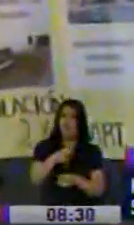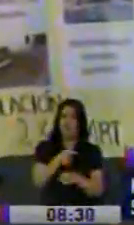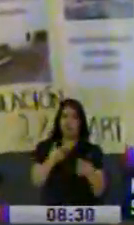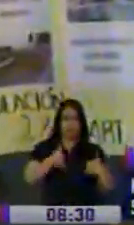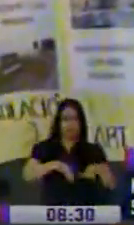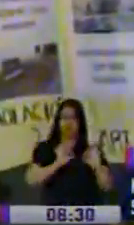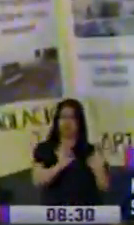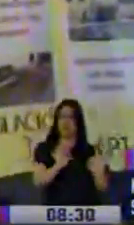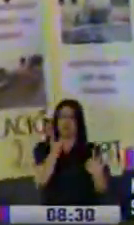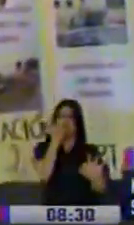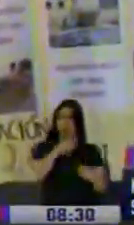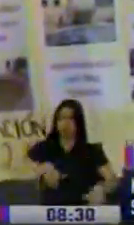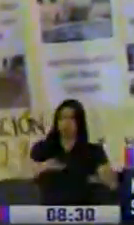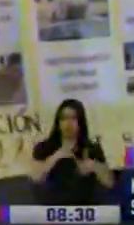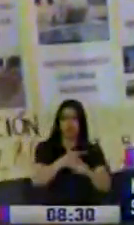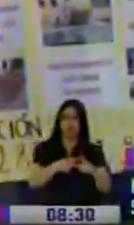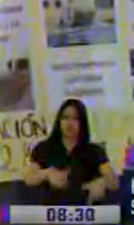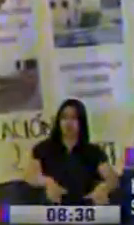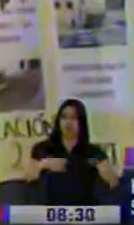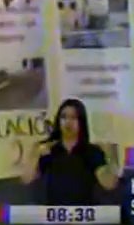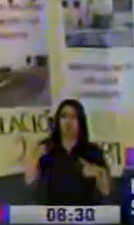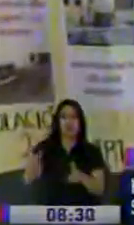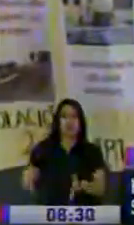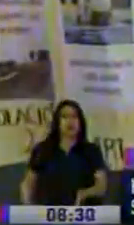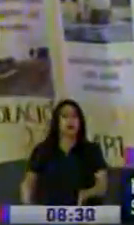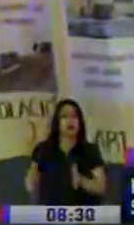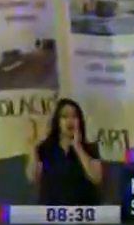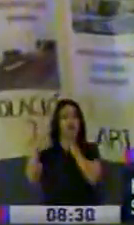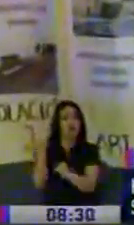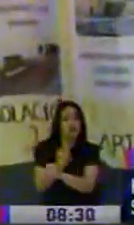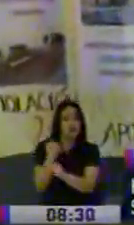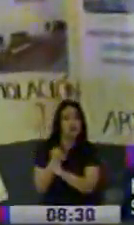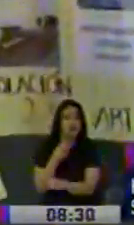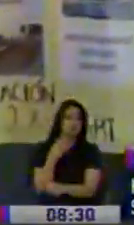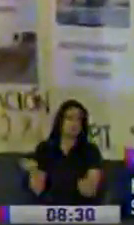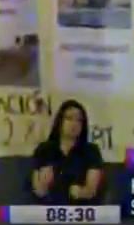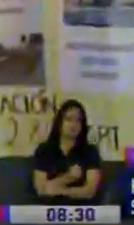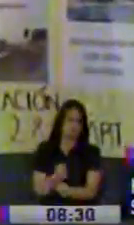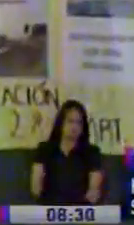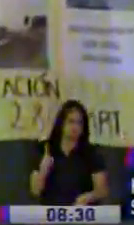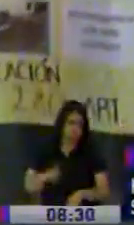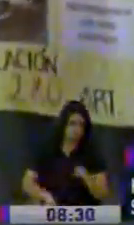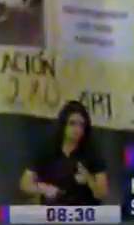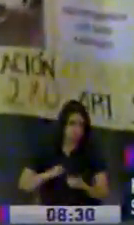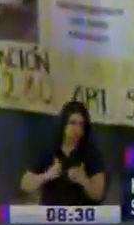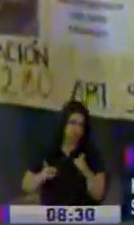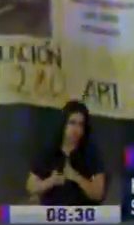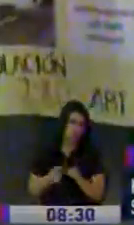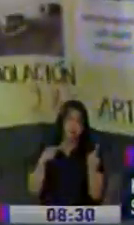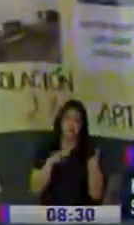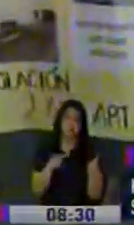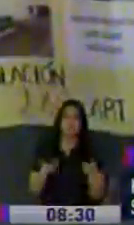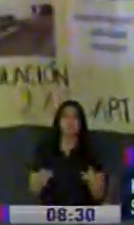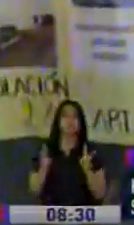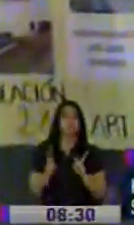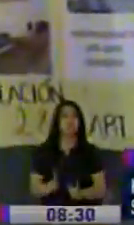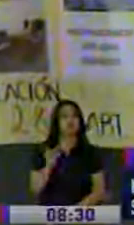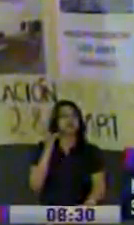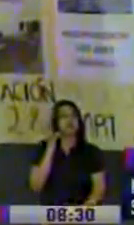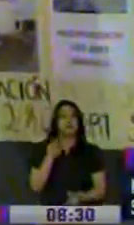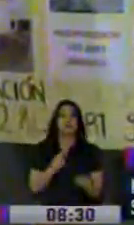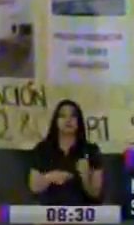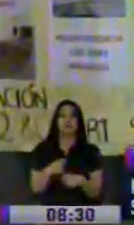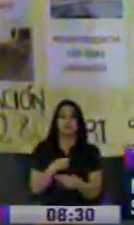calle, realmente me imagino es un inconveniente. Ayúdame por favor con su nombre y apellido, ella también es una de las comerciantes que